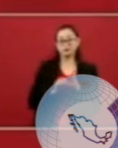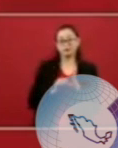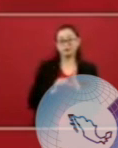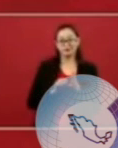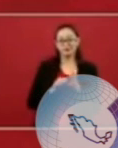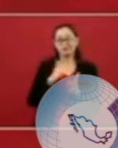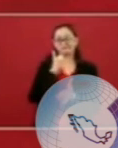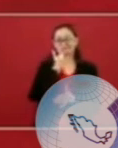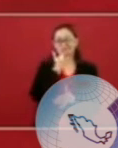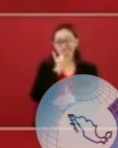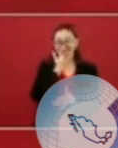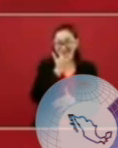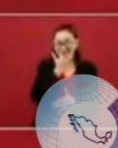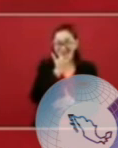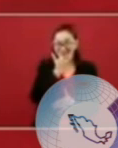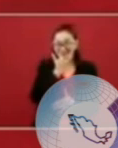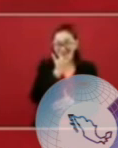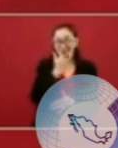Dos meses.